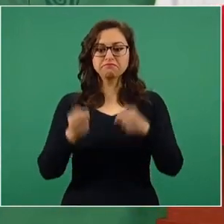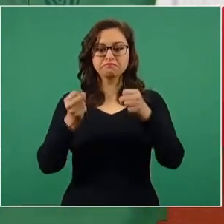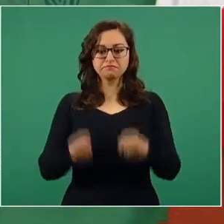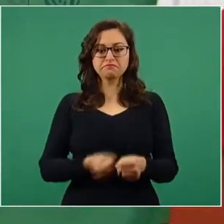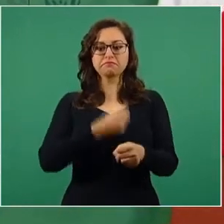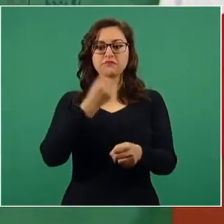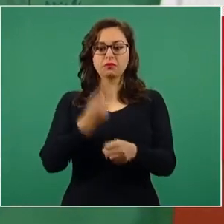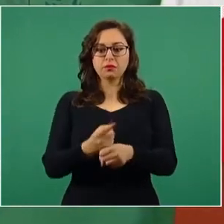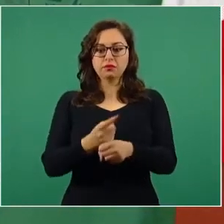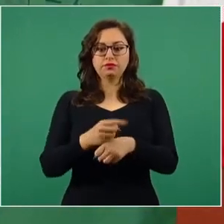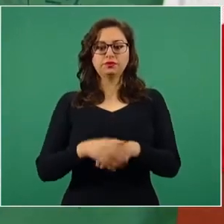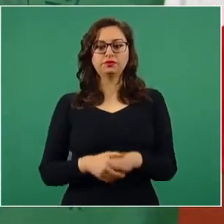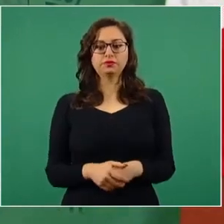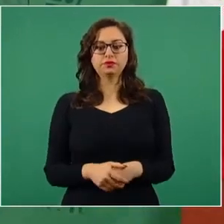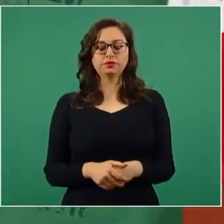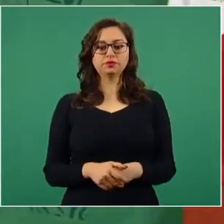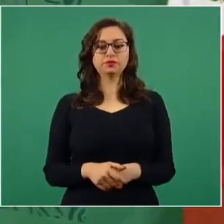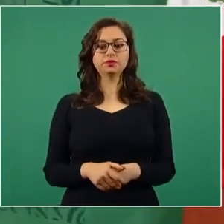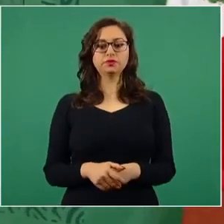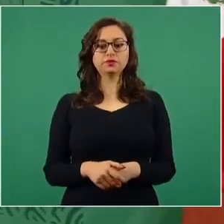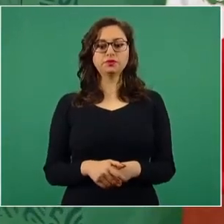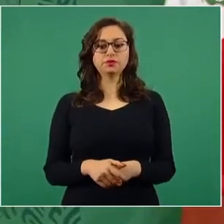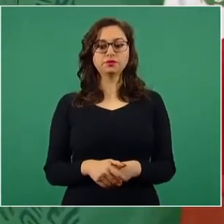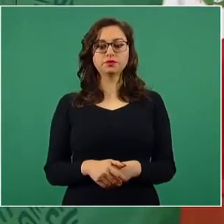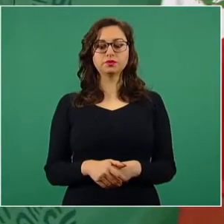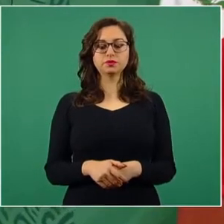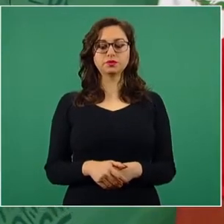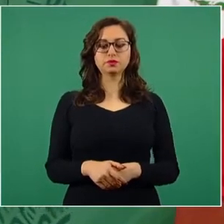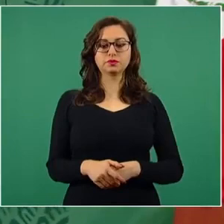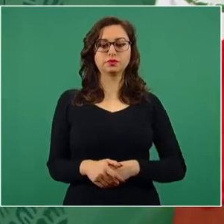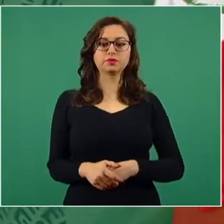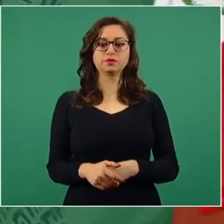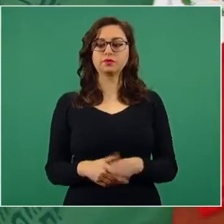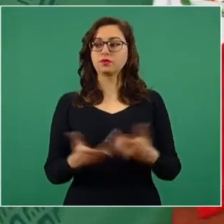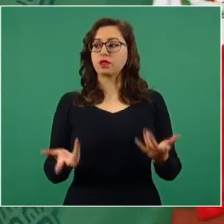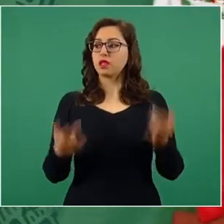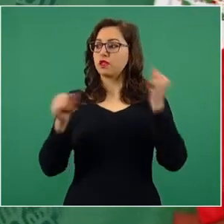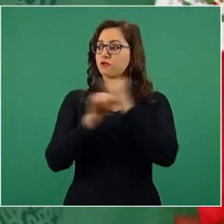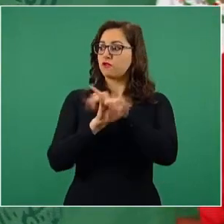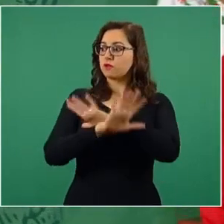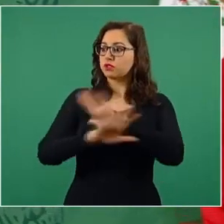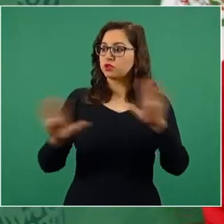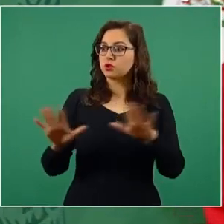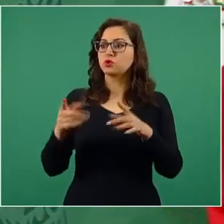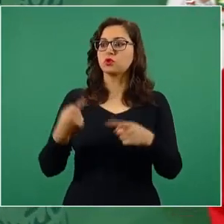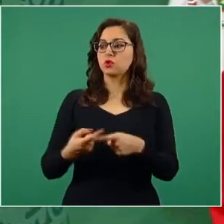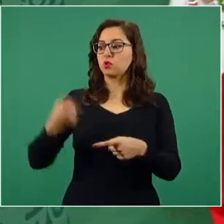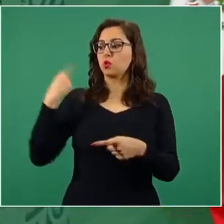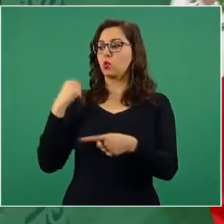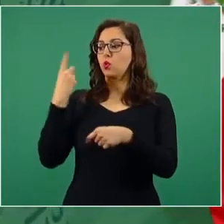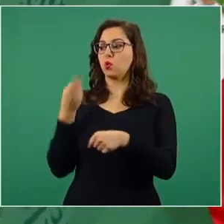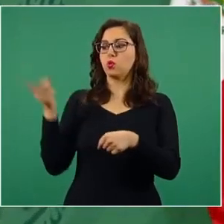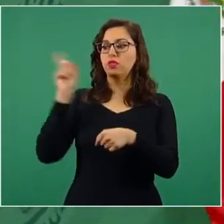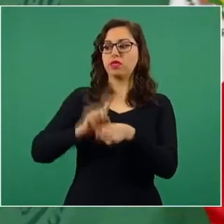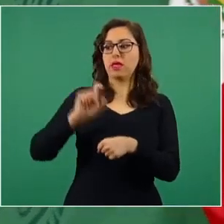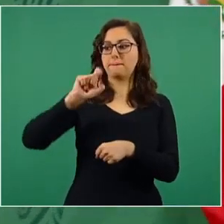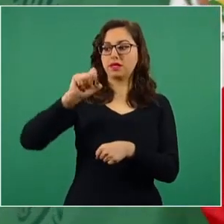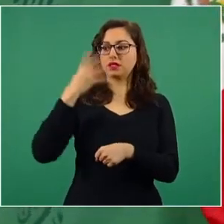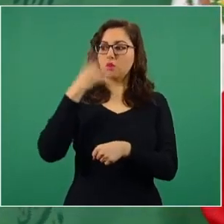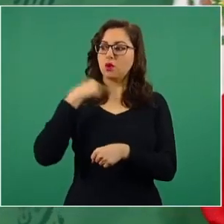Recibimos el informe, el parte de lo que sucede en las últimas 24 horas en el